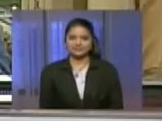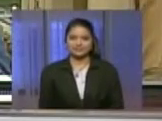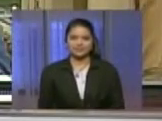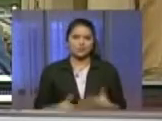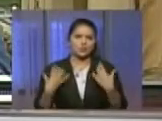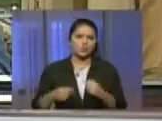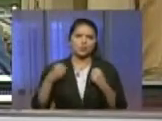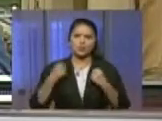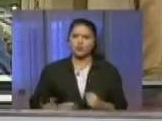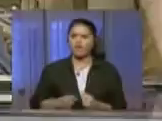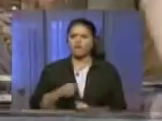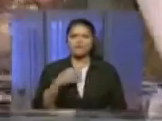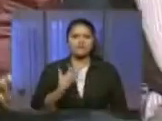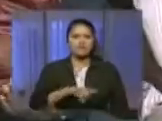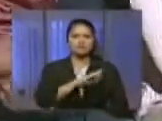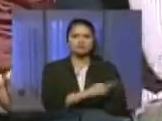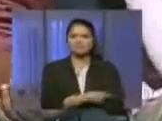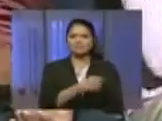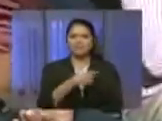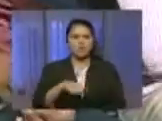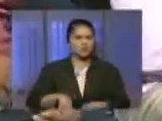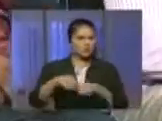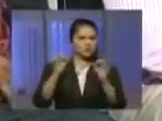indestructible indestructible